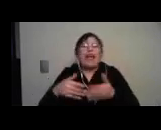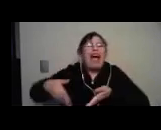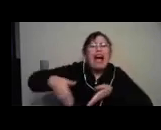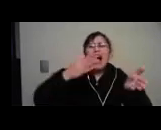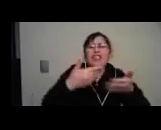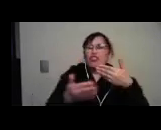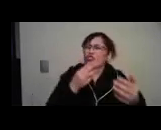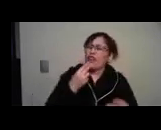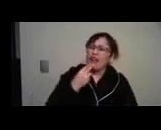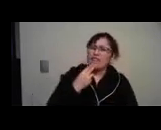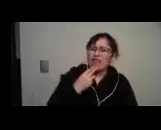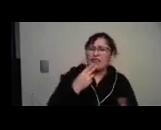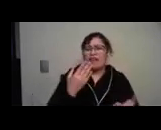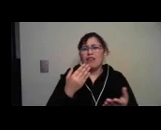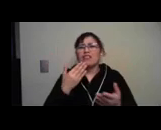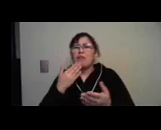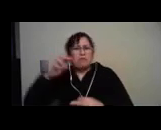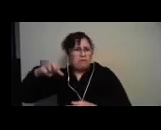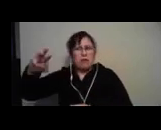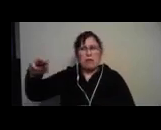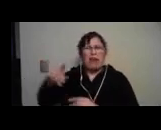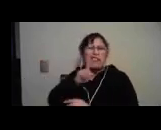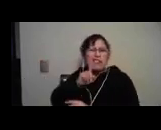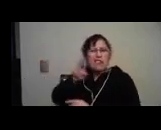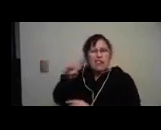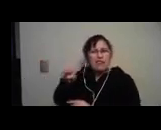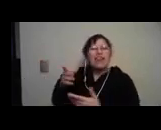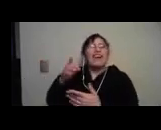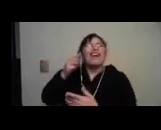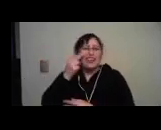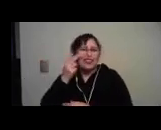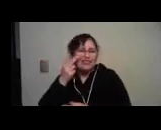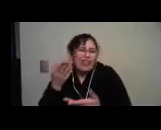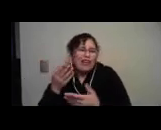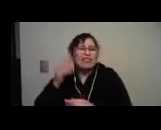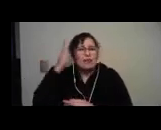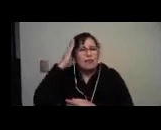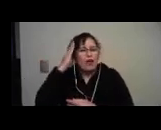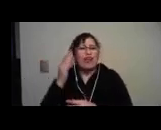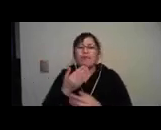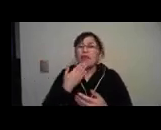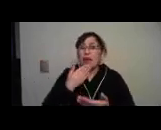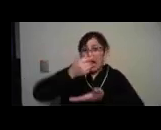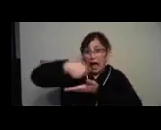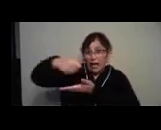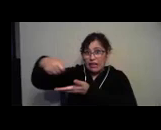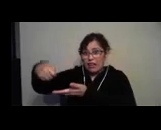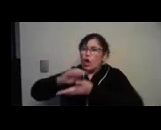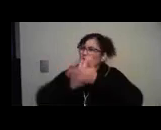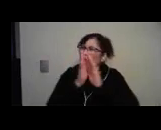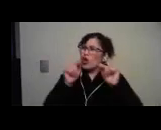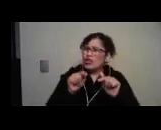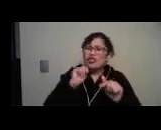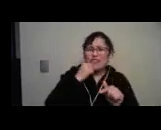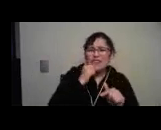nuestros padres, ya, cómo poder escribir, ya, entonces las letras, todo eso tiene que ver con memoria